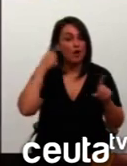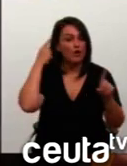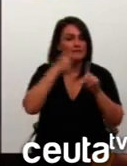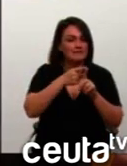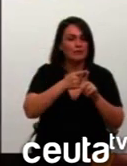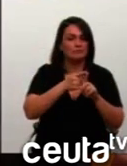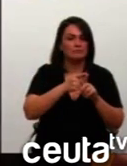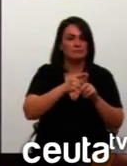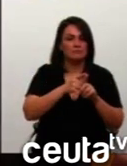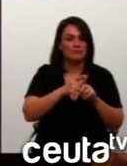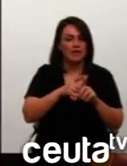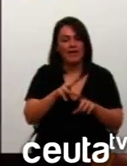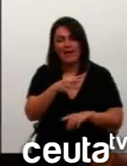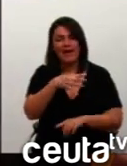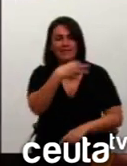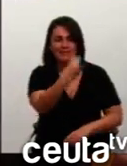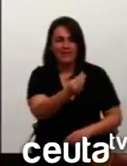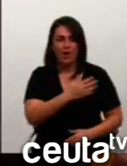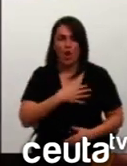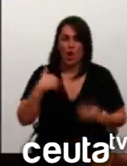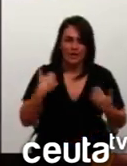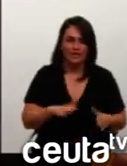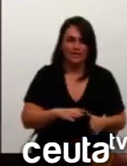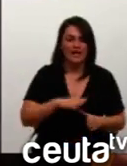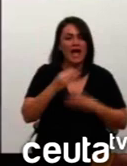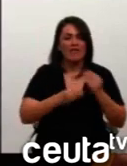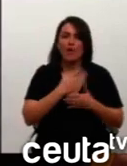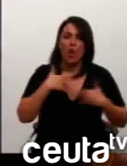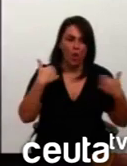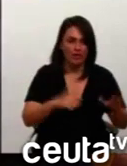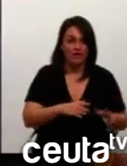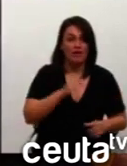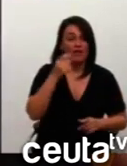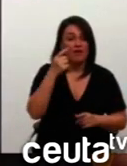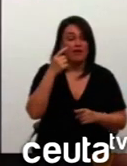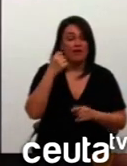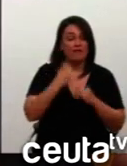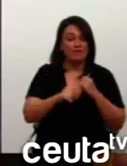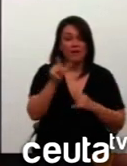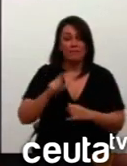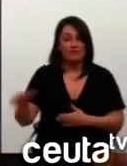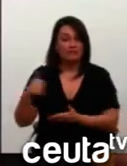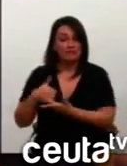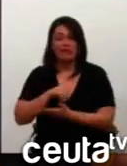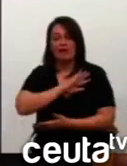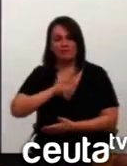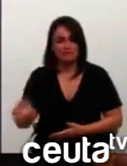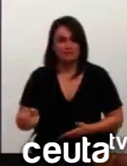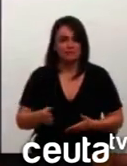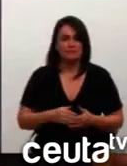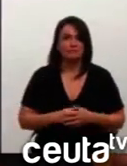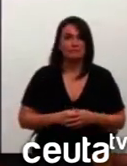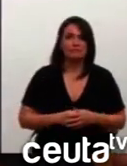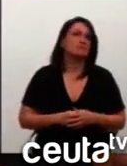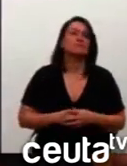manera y hacer lo que se les antoja, perjudicando a los minoritarios. Les repito que hoy no vamos a apoyar